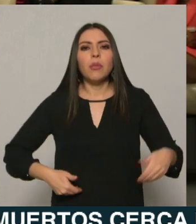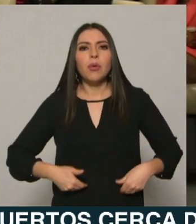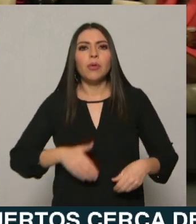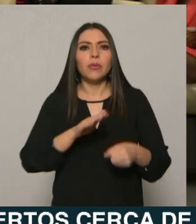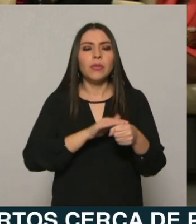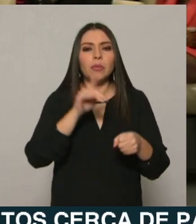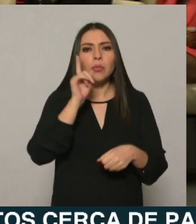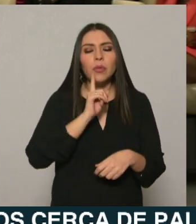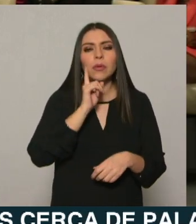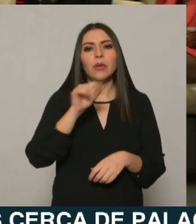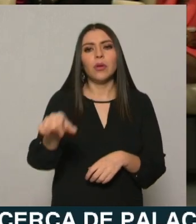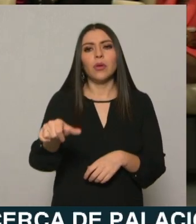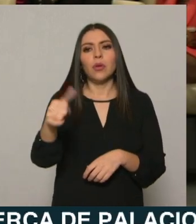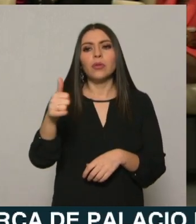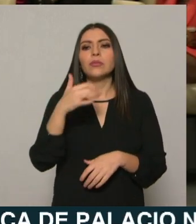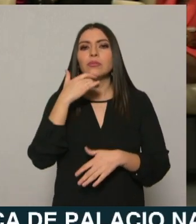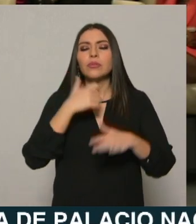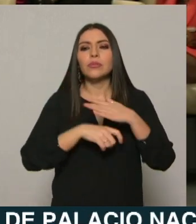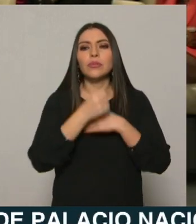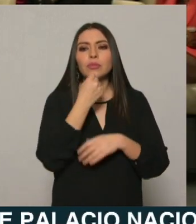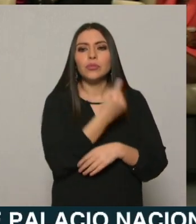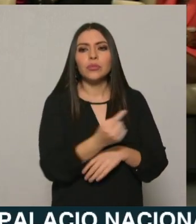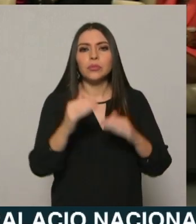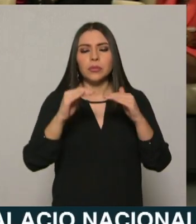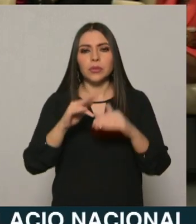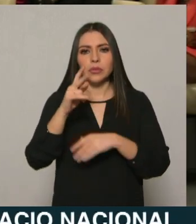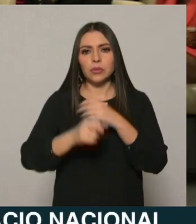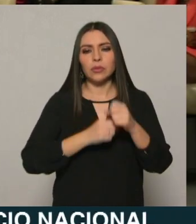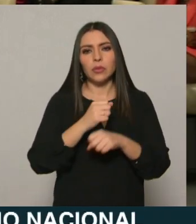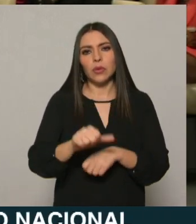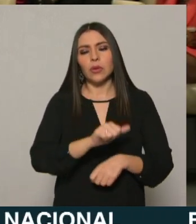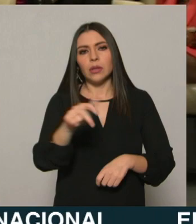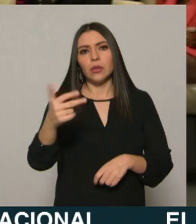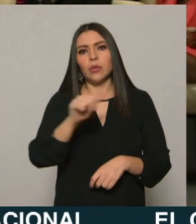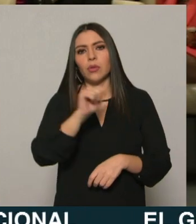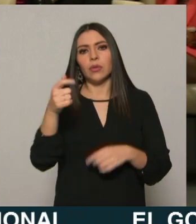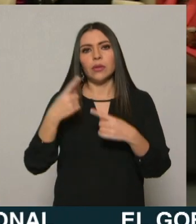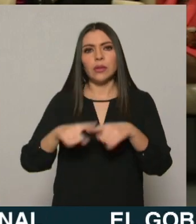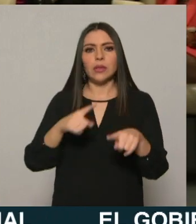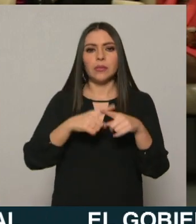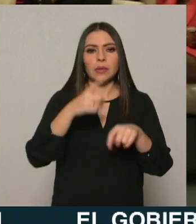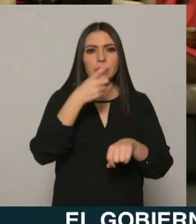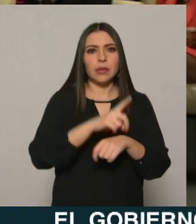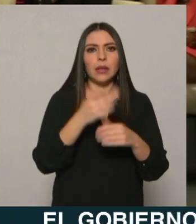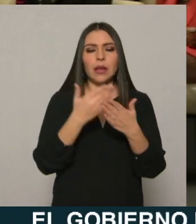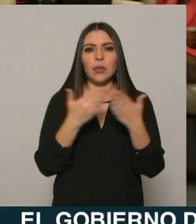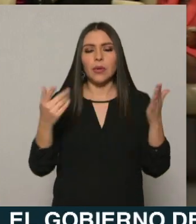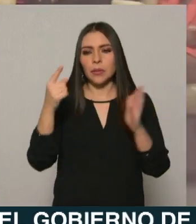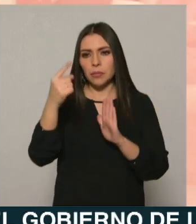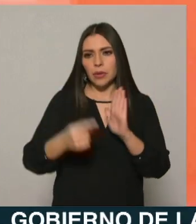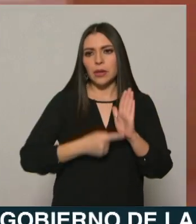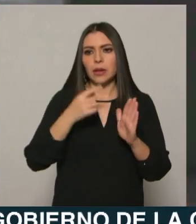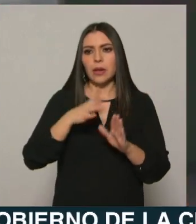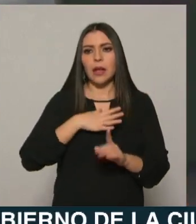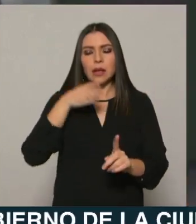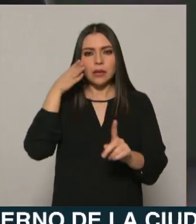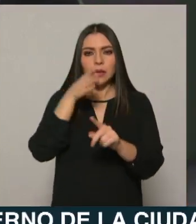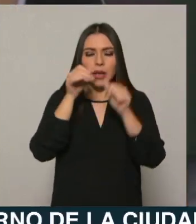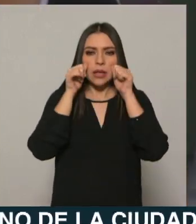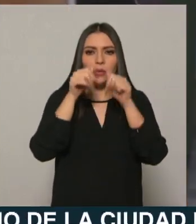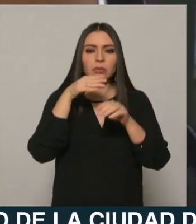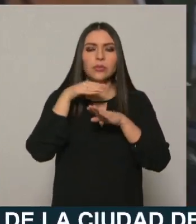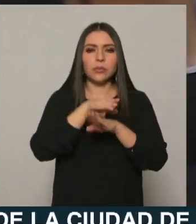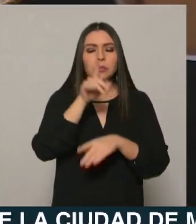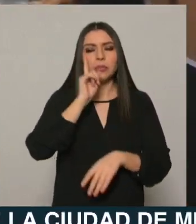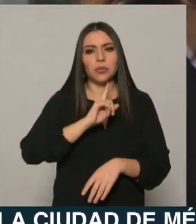por corrupción de menores de edad y 13 por otros delitos relacionados. Por primera vez hay una perspectiva de género. Dijo